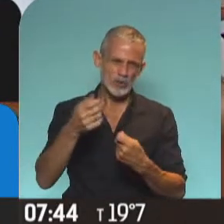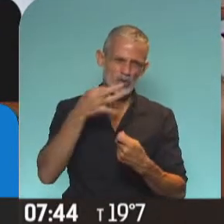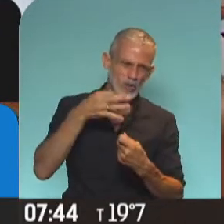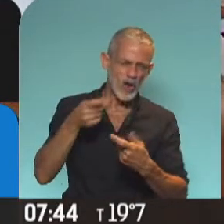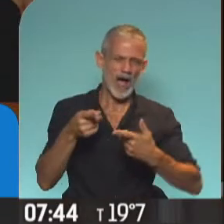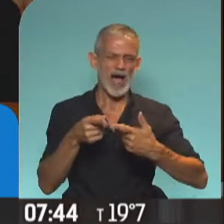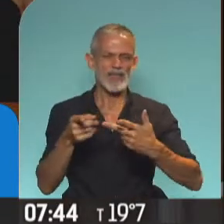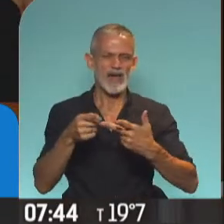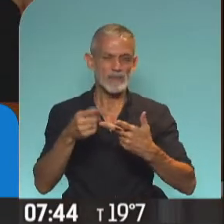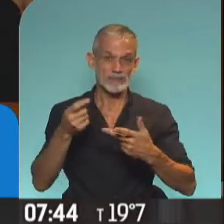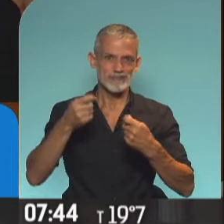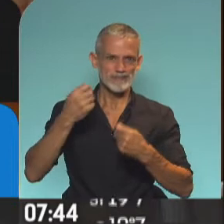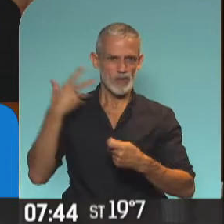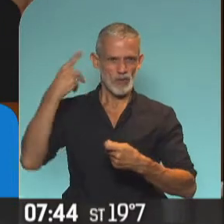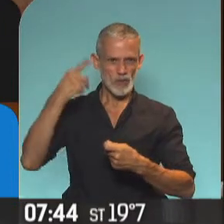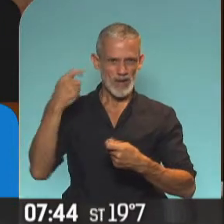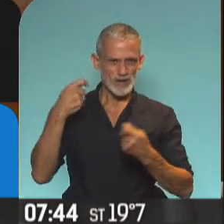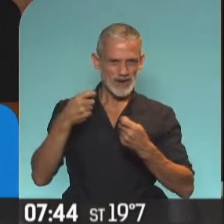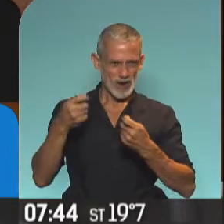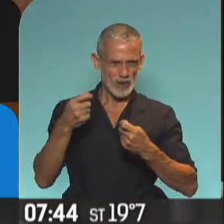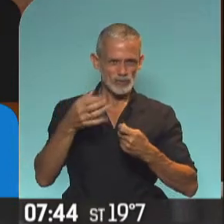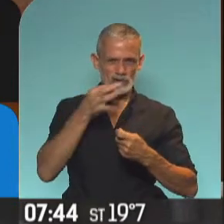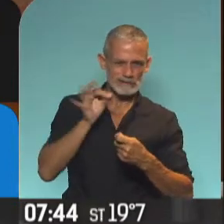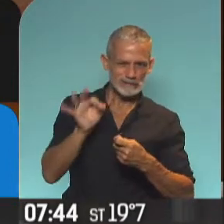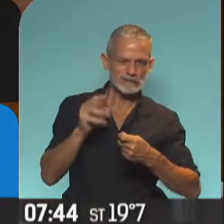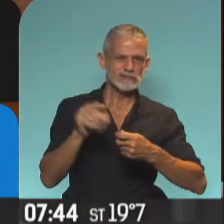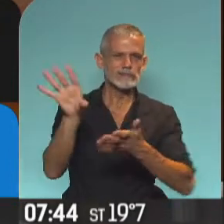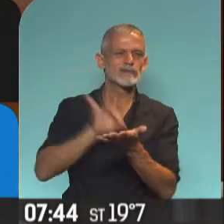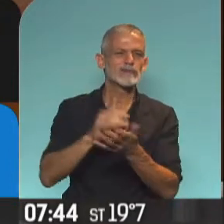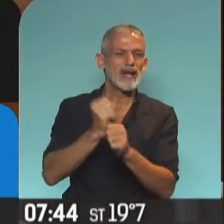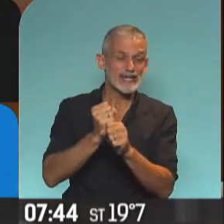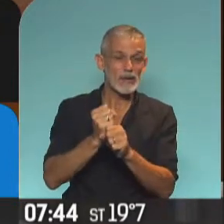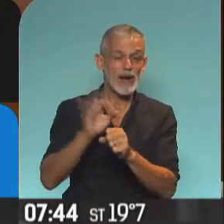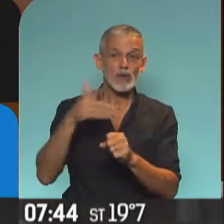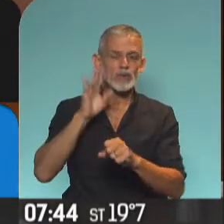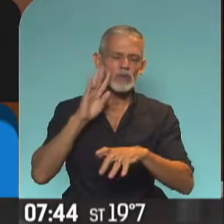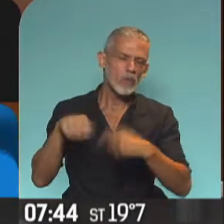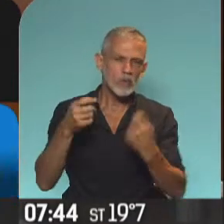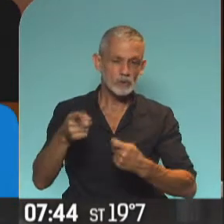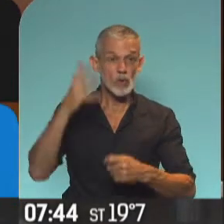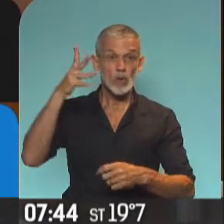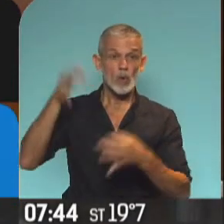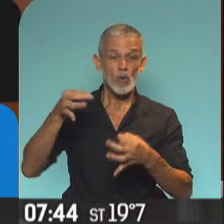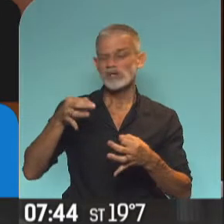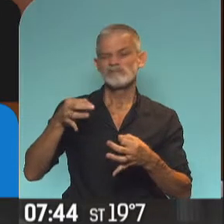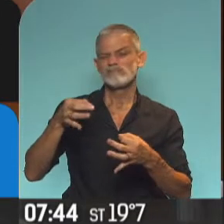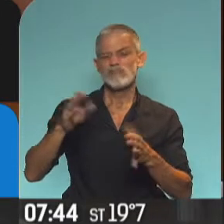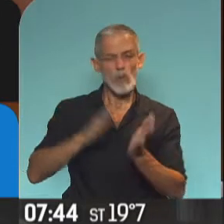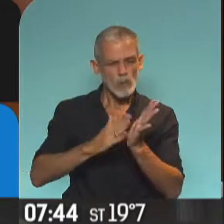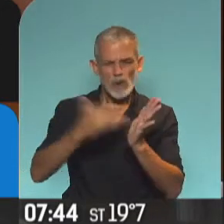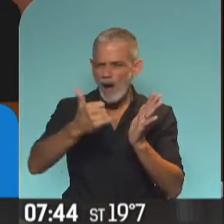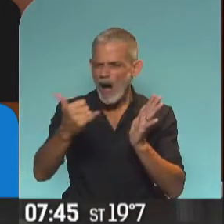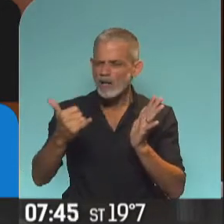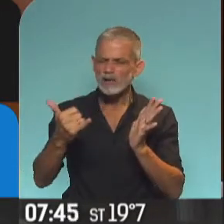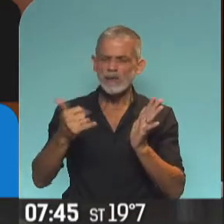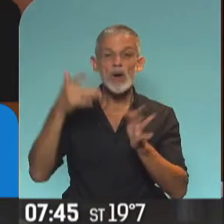por un comerciante que la contrató para un empleo y una jueza había pese a las pruebas y